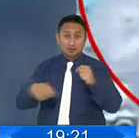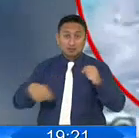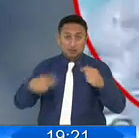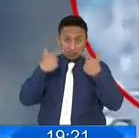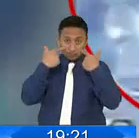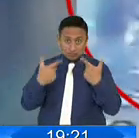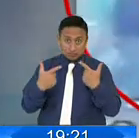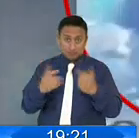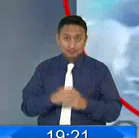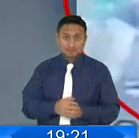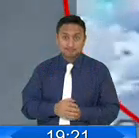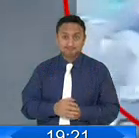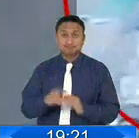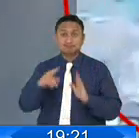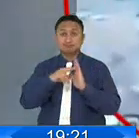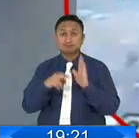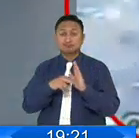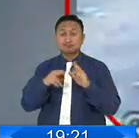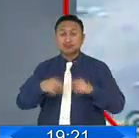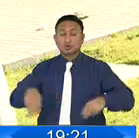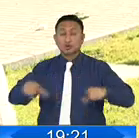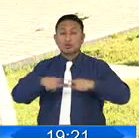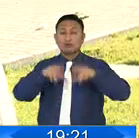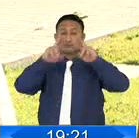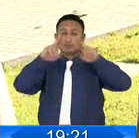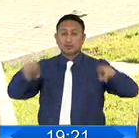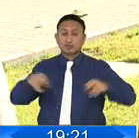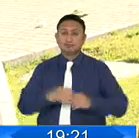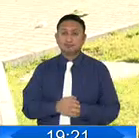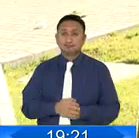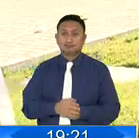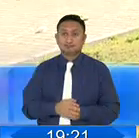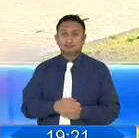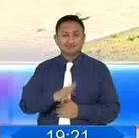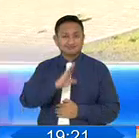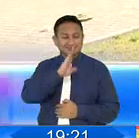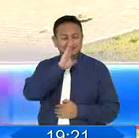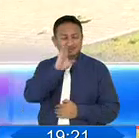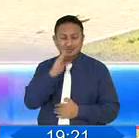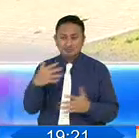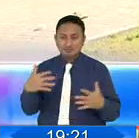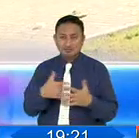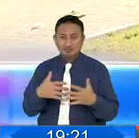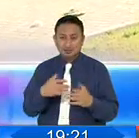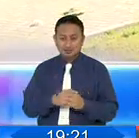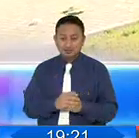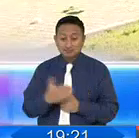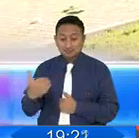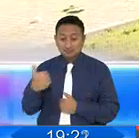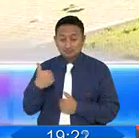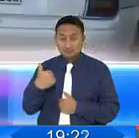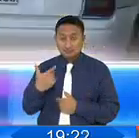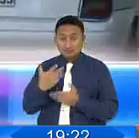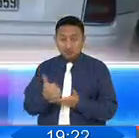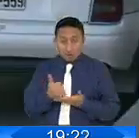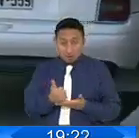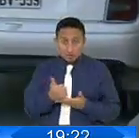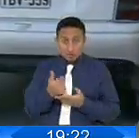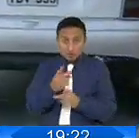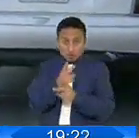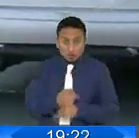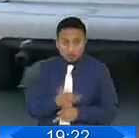el cumplimiento de la norma en el sector del recreo. Y siempre ha habido ese temor, porque no tenemos ningún tipo de amparo.